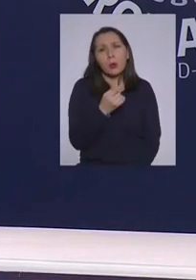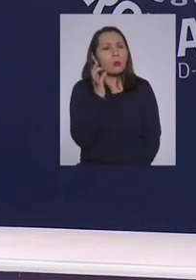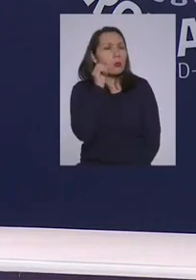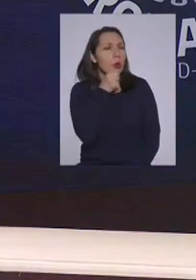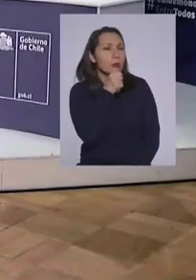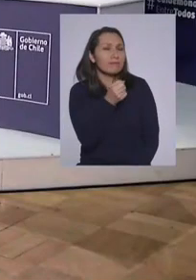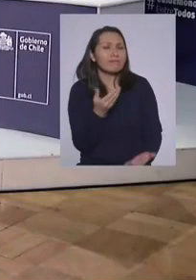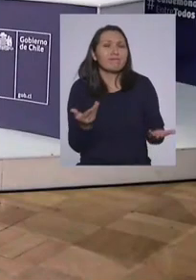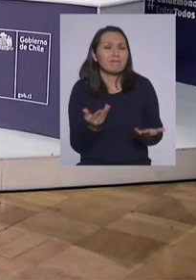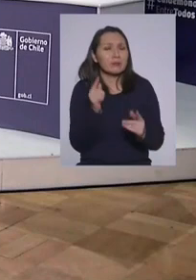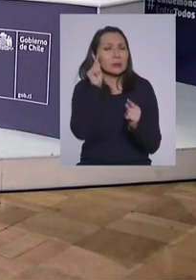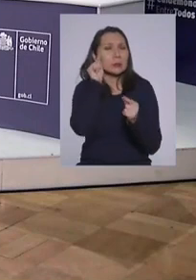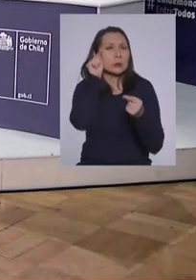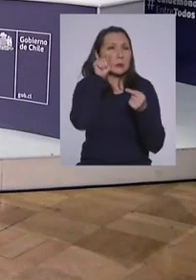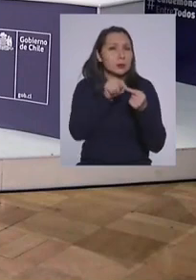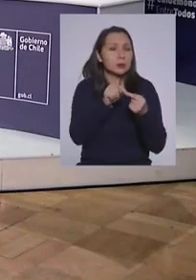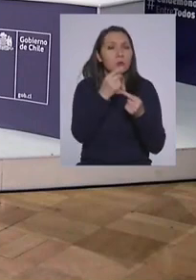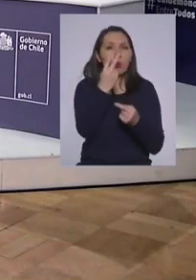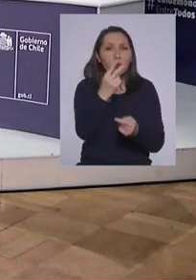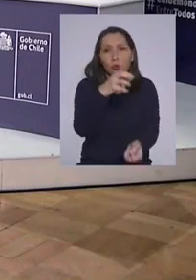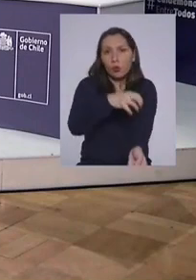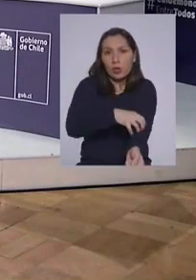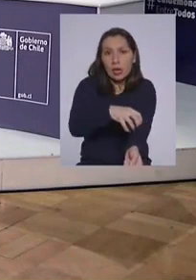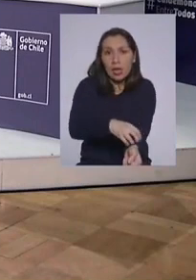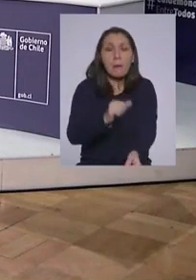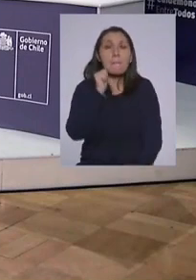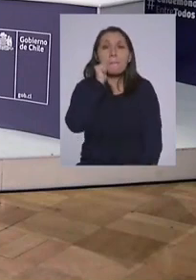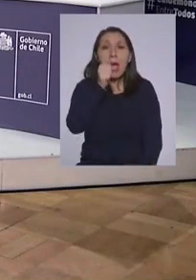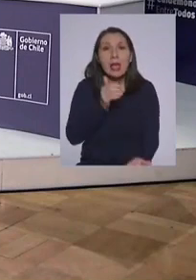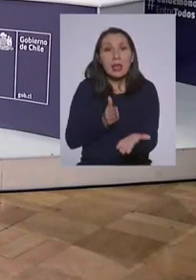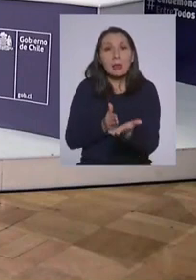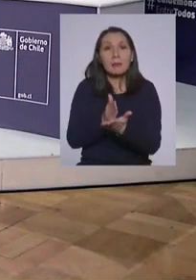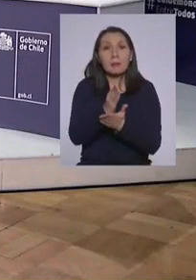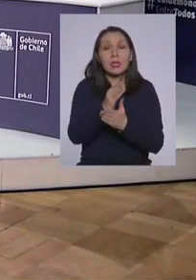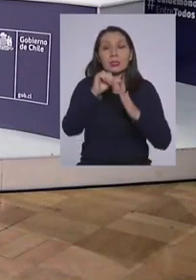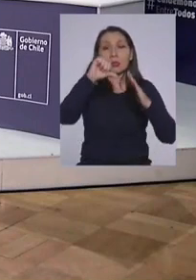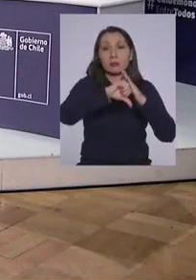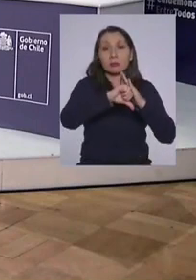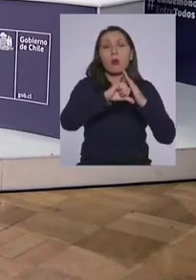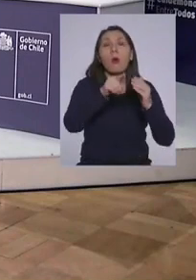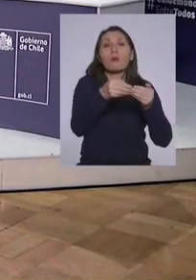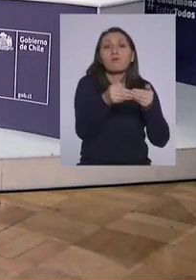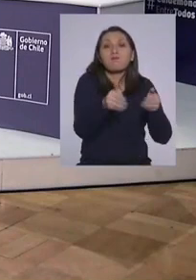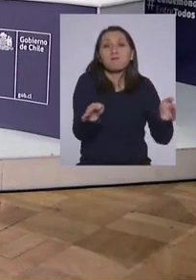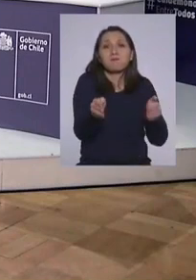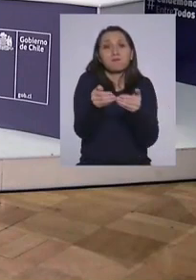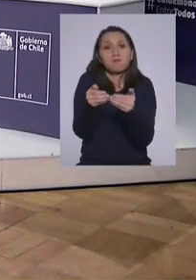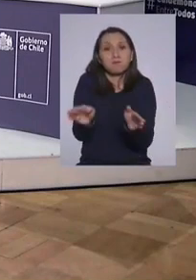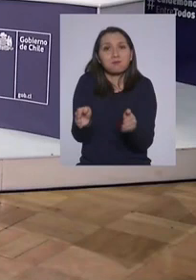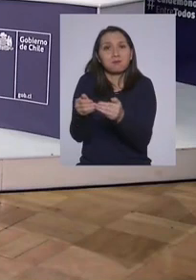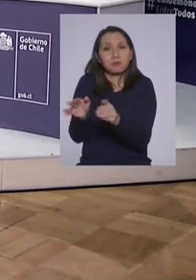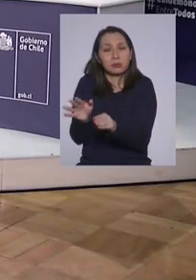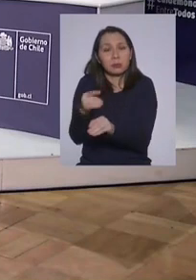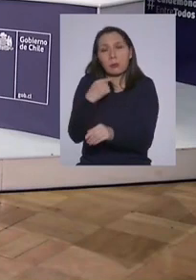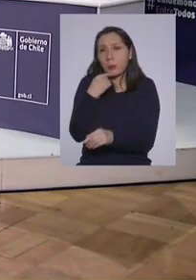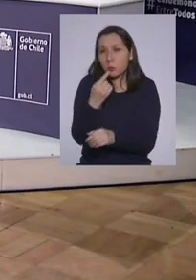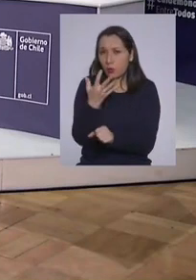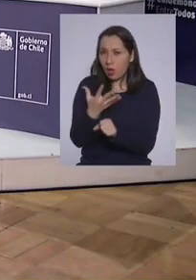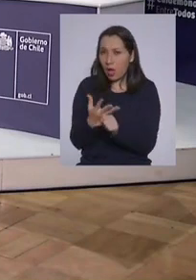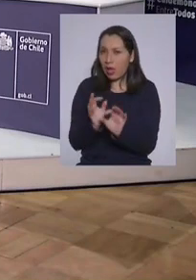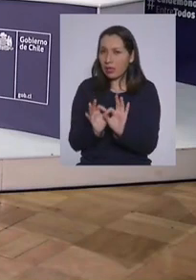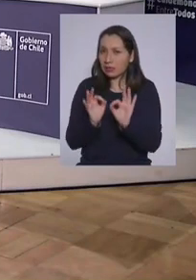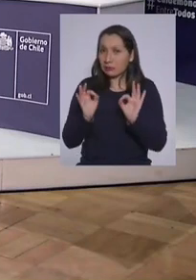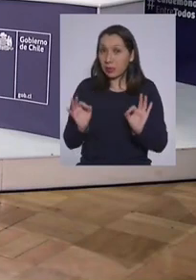subsecretaria, específicamente respecto a estas dos regiones que a partir de mañana entran en esta medida de desconfinamiento, ¿habrá una